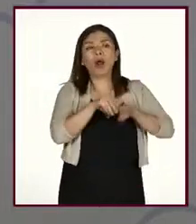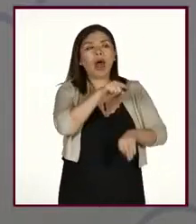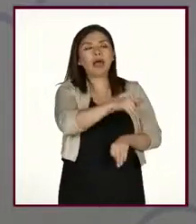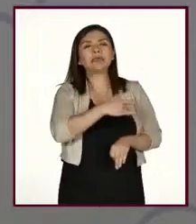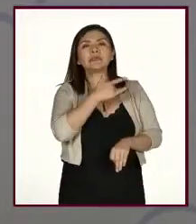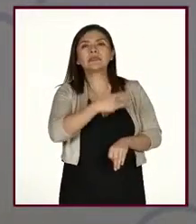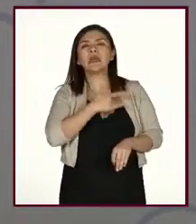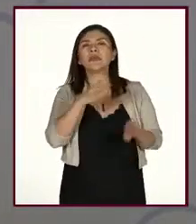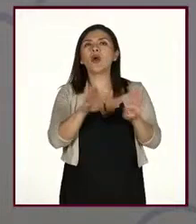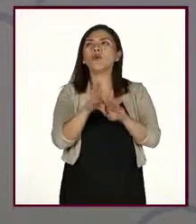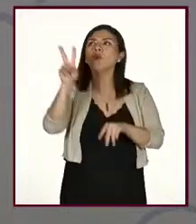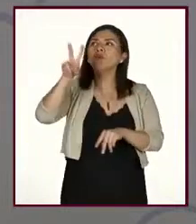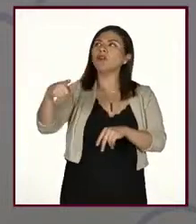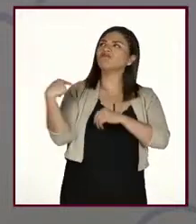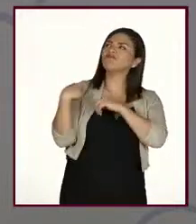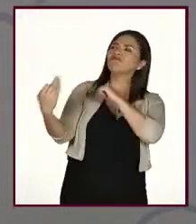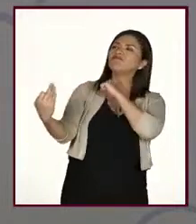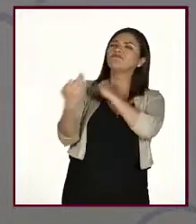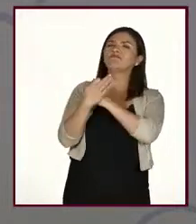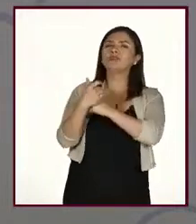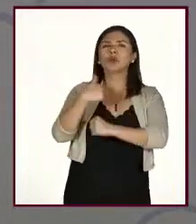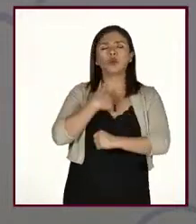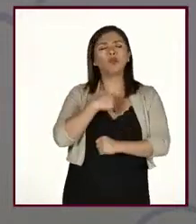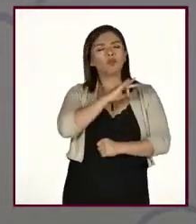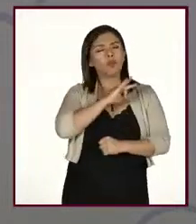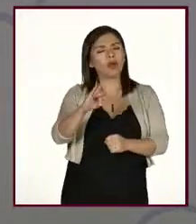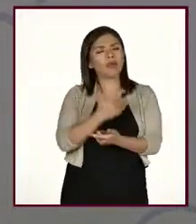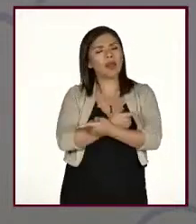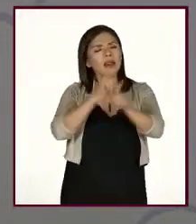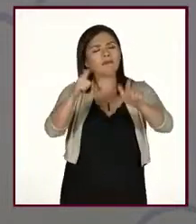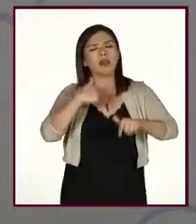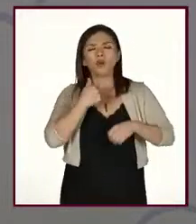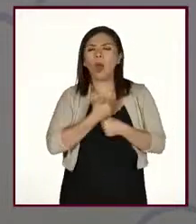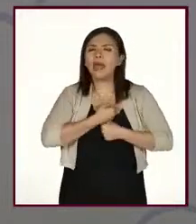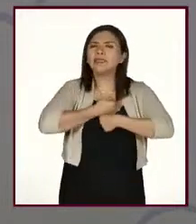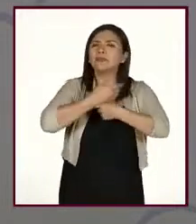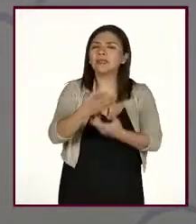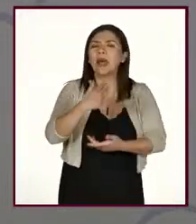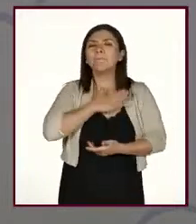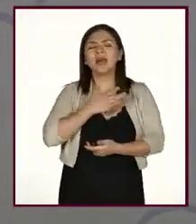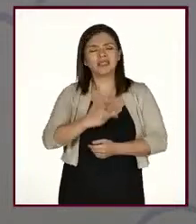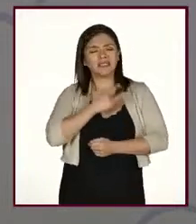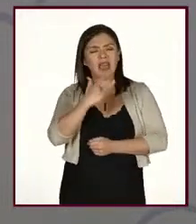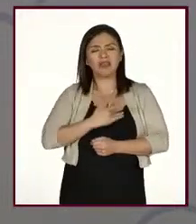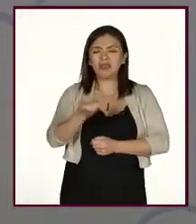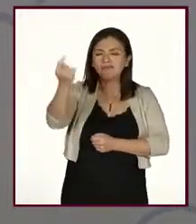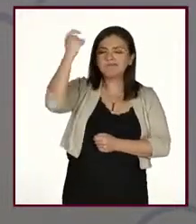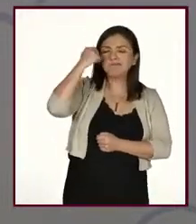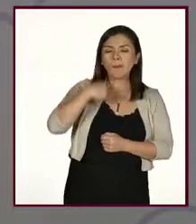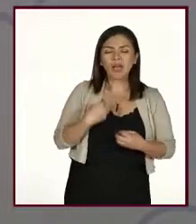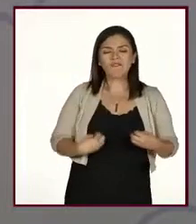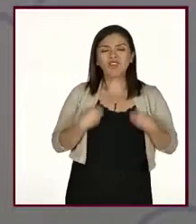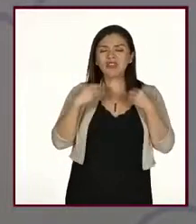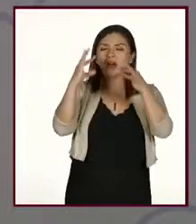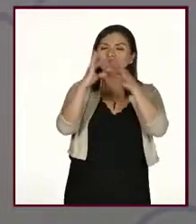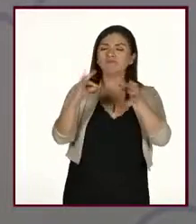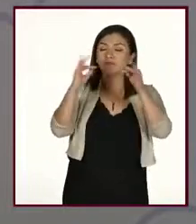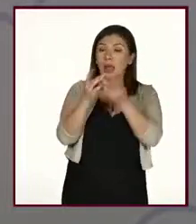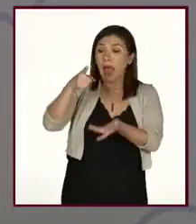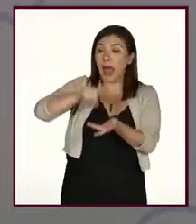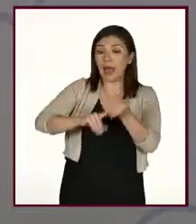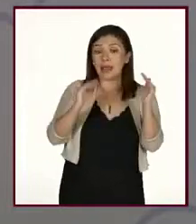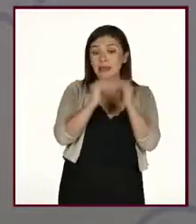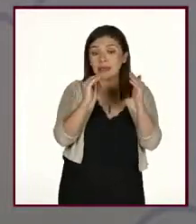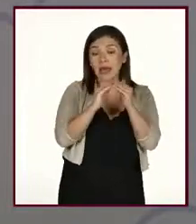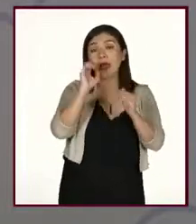como esta facilidad o esta libertad de poder expresar lo que están sintiendo, lo que están viviendo, tanto en casa